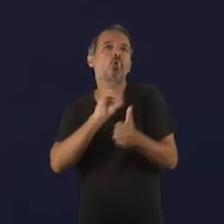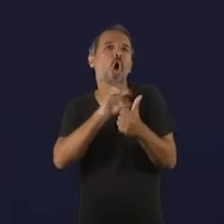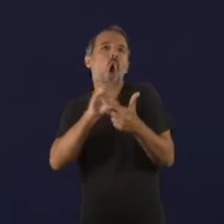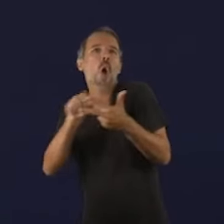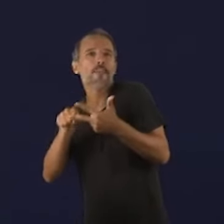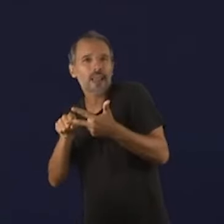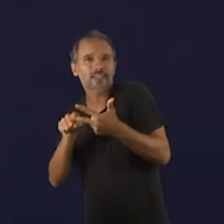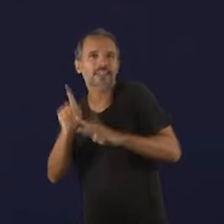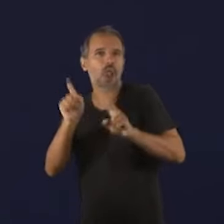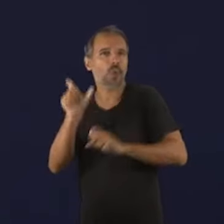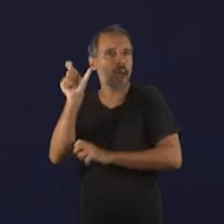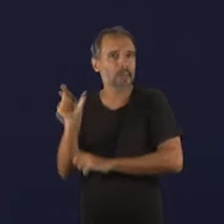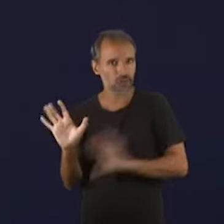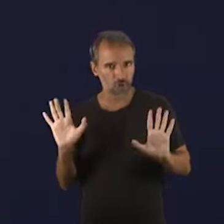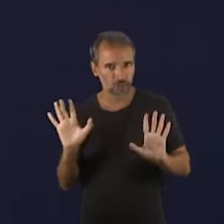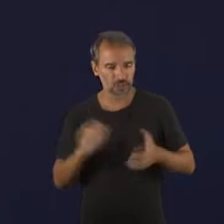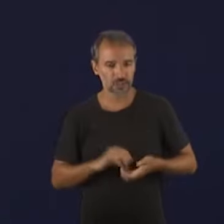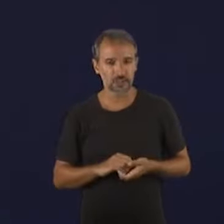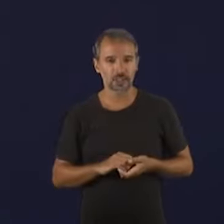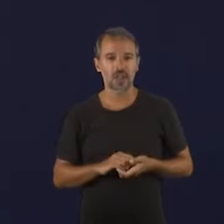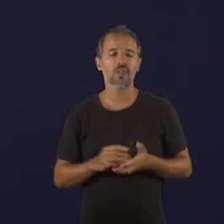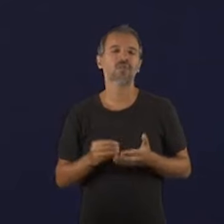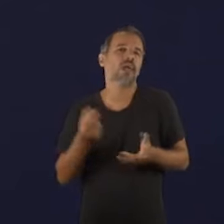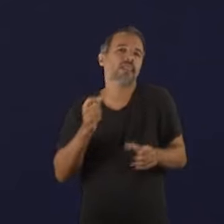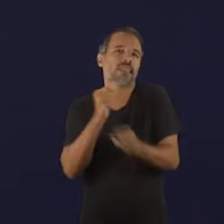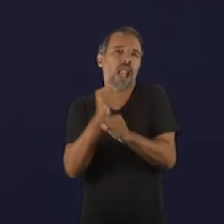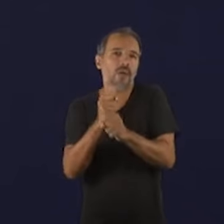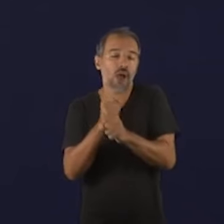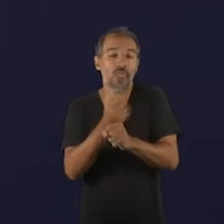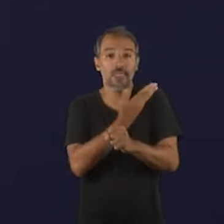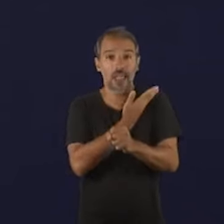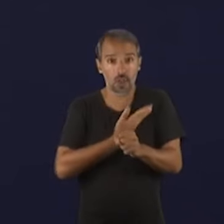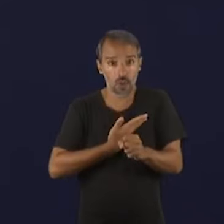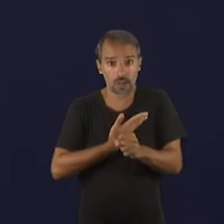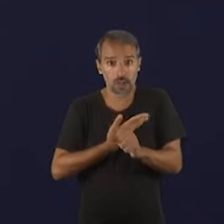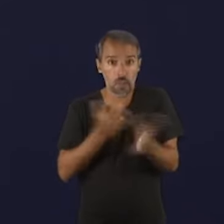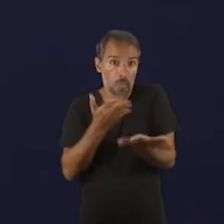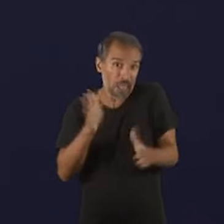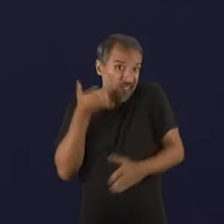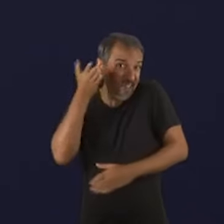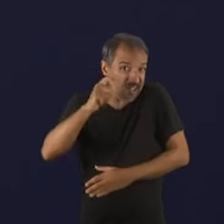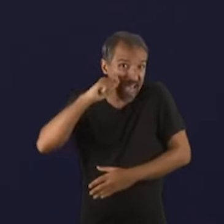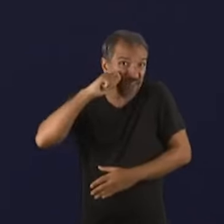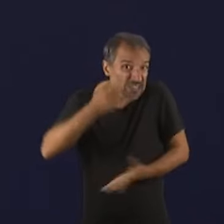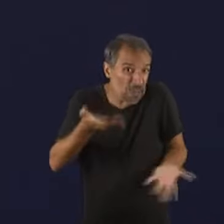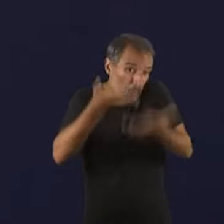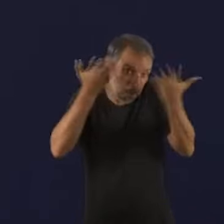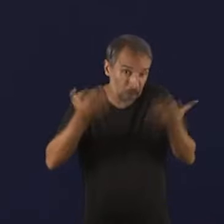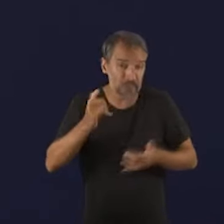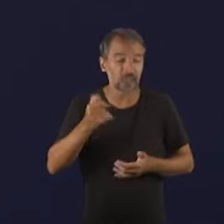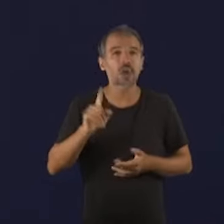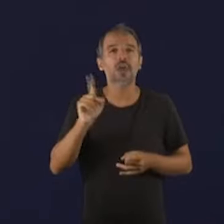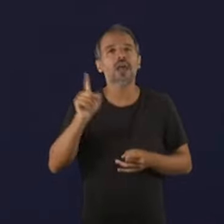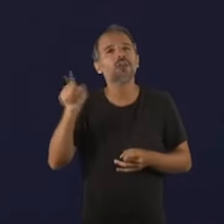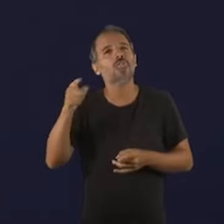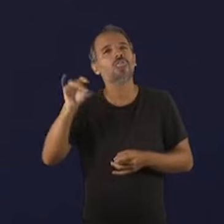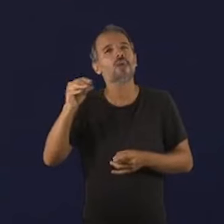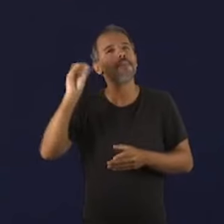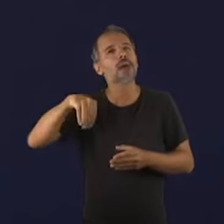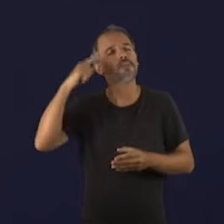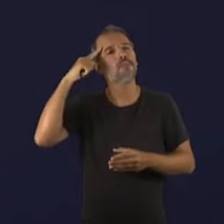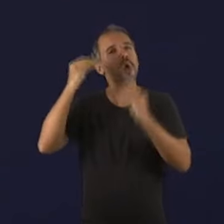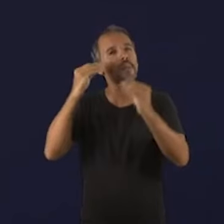de determinados funcionarios del gobierno en que los vayan a visitar y no están preocupados porque quienes los vayan